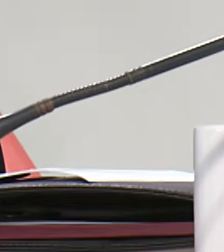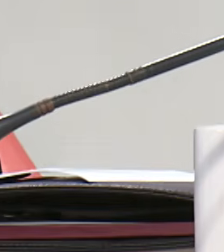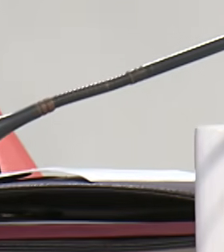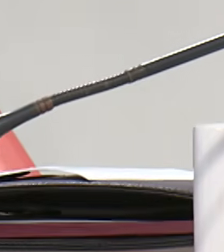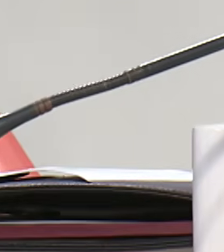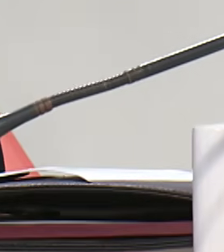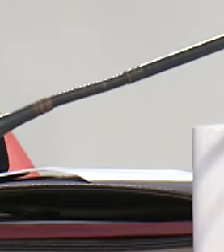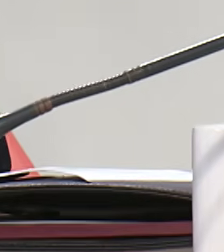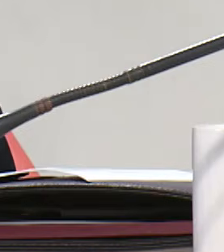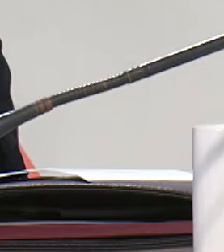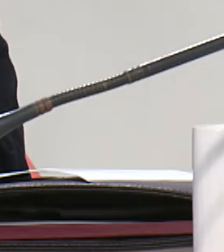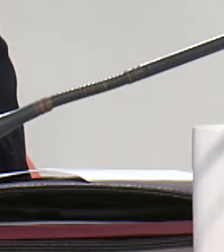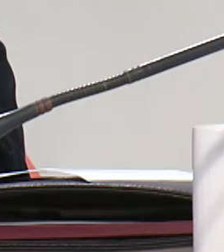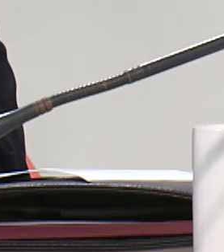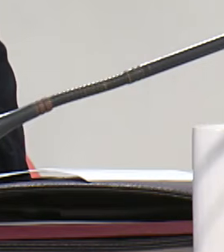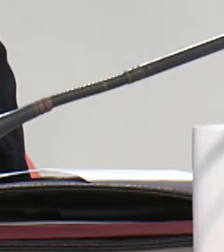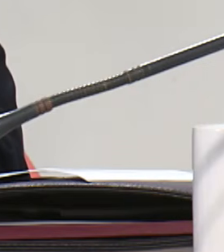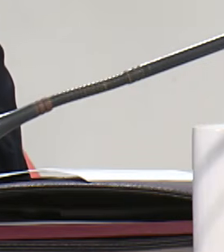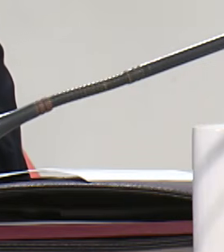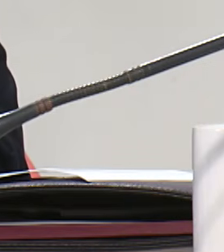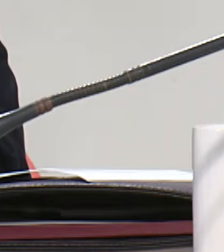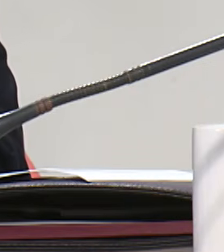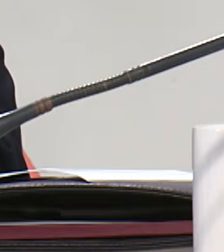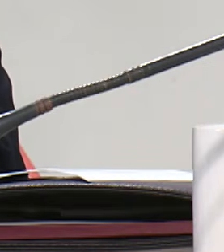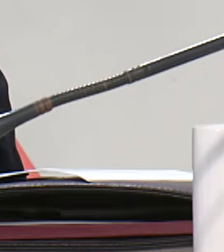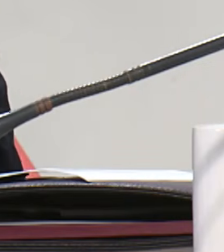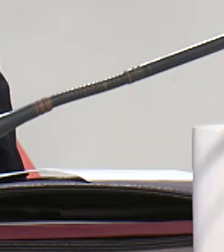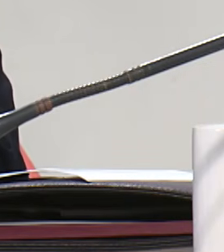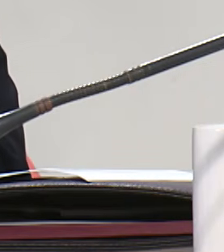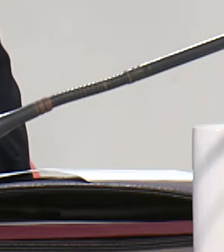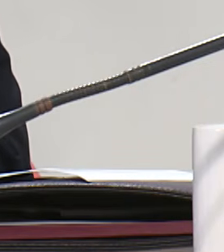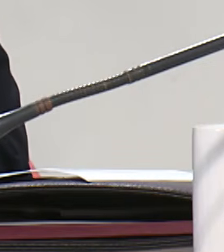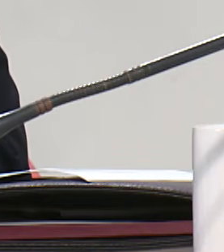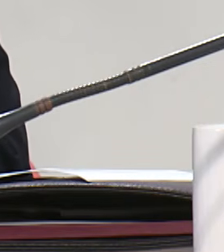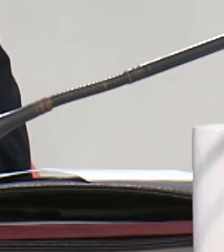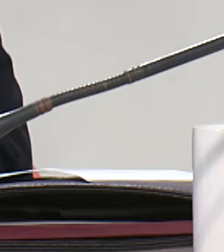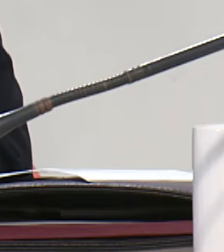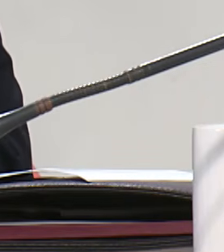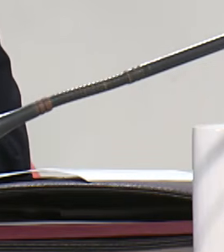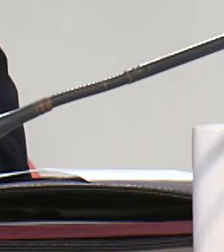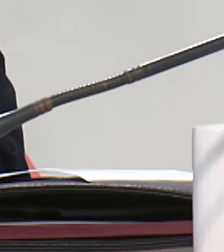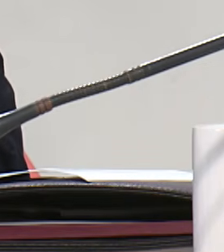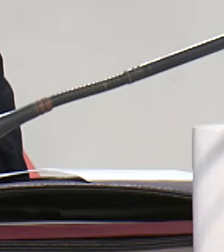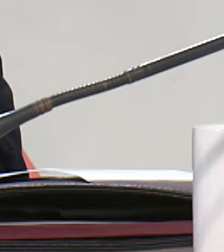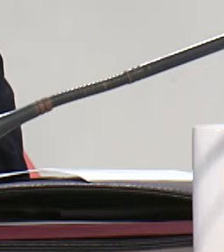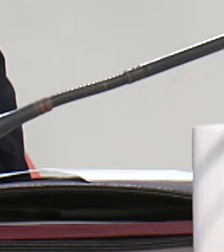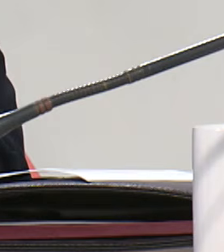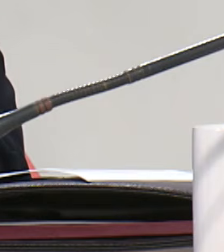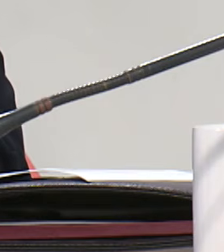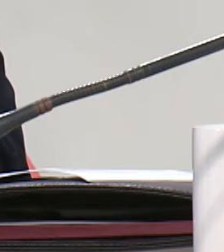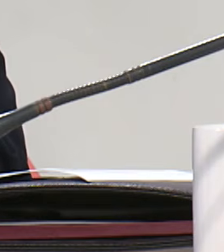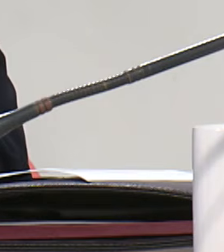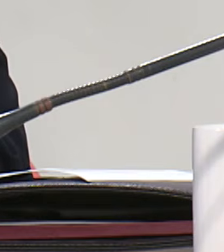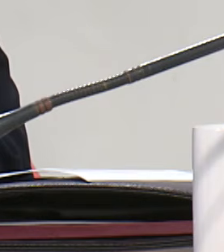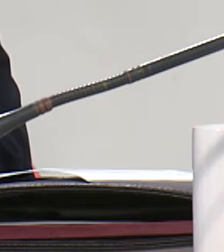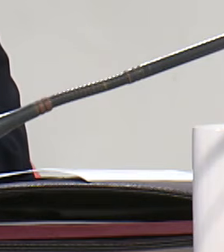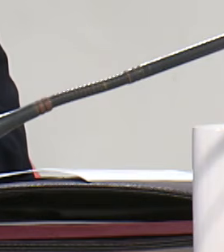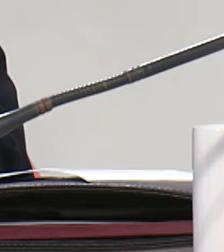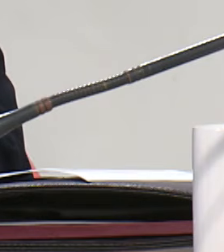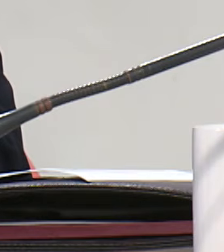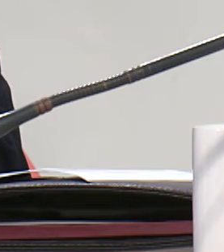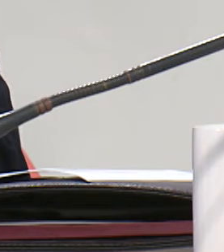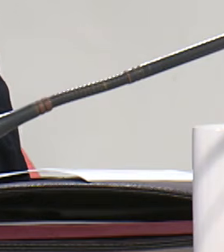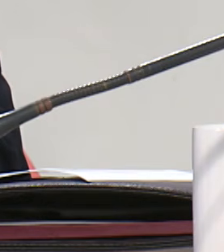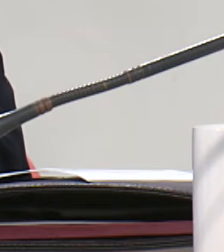Bueno, y Artemisa, como lo es también Mayabeque, es una de las tierras más fecundas del país. La agricultura